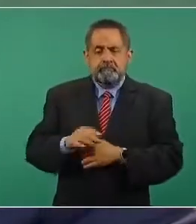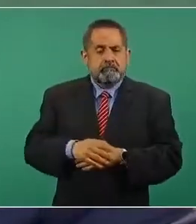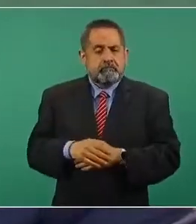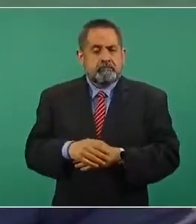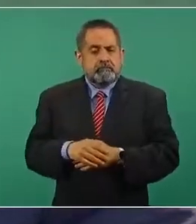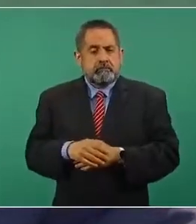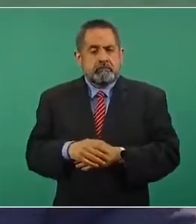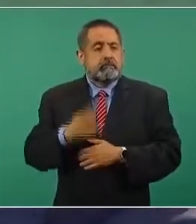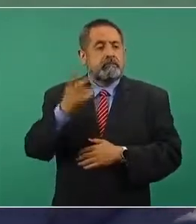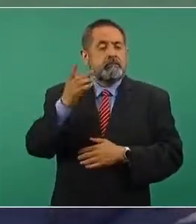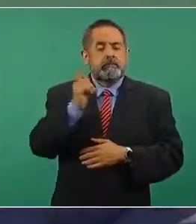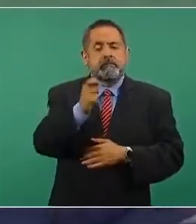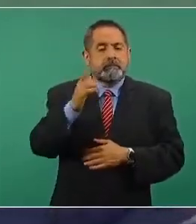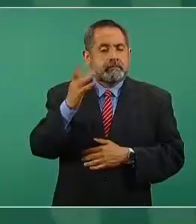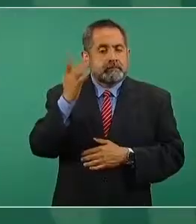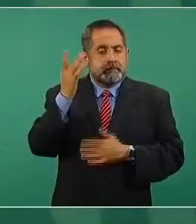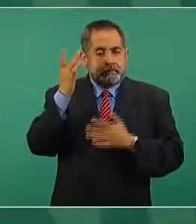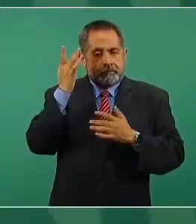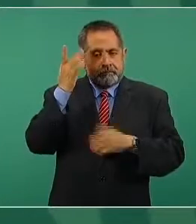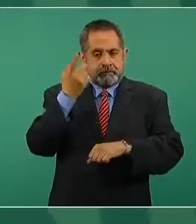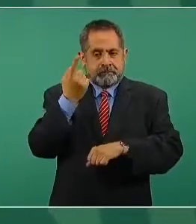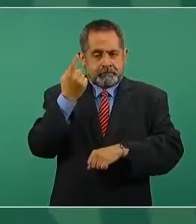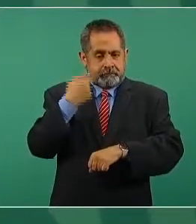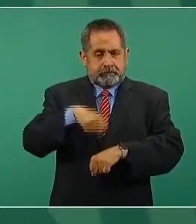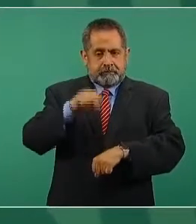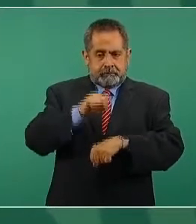regresando de Semana Santa.